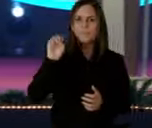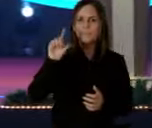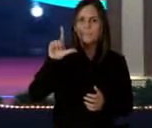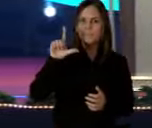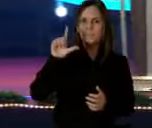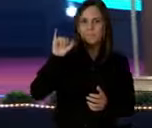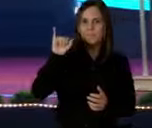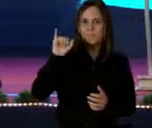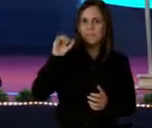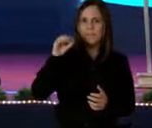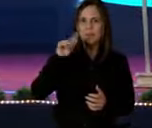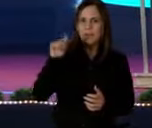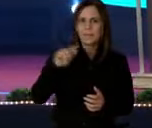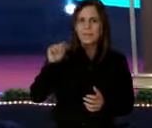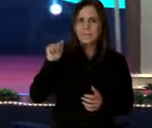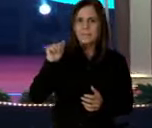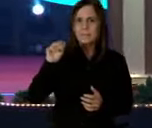fuerza.